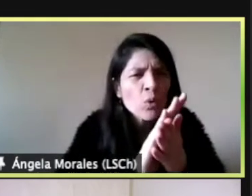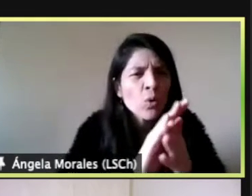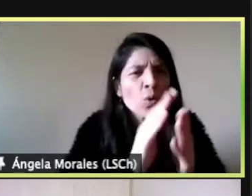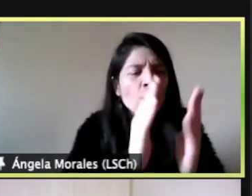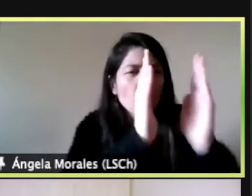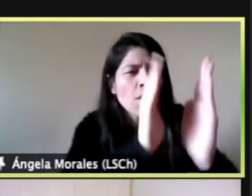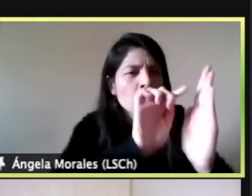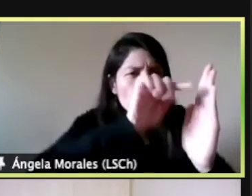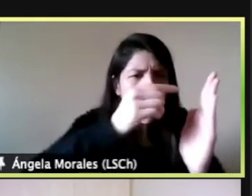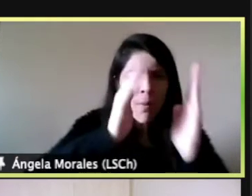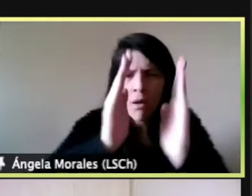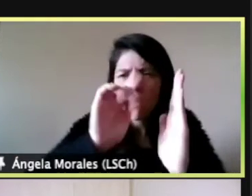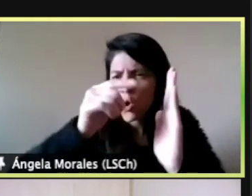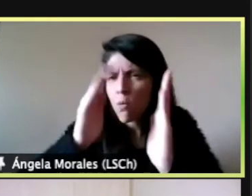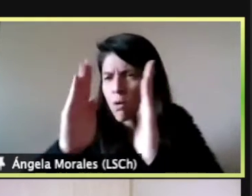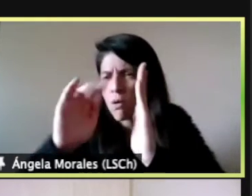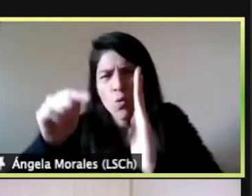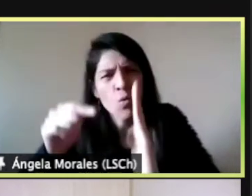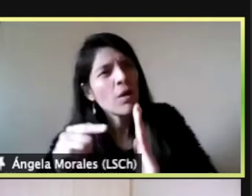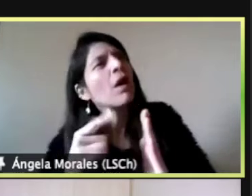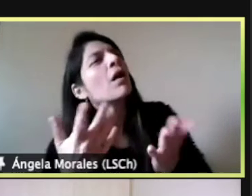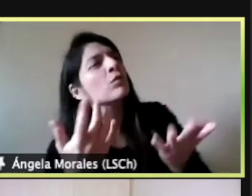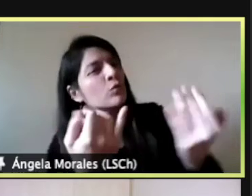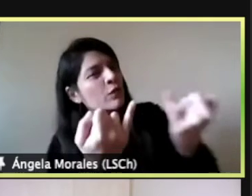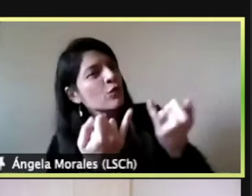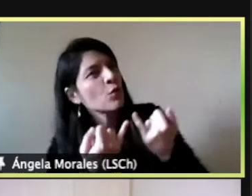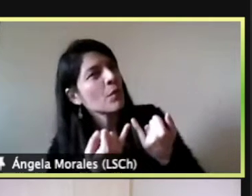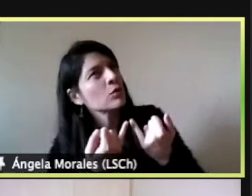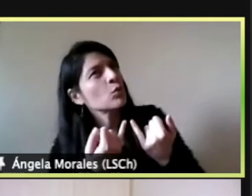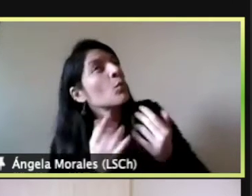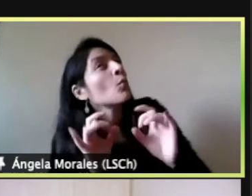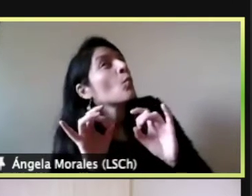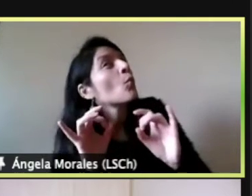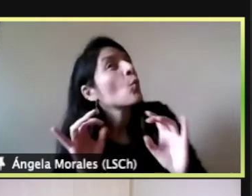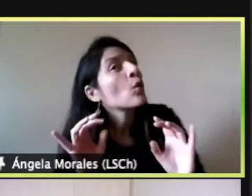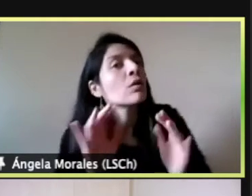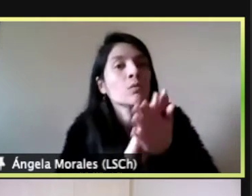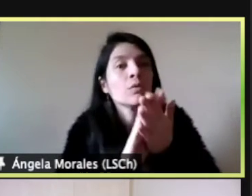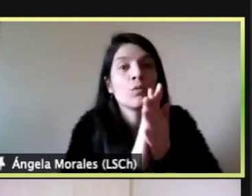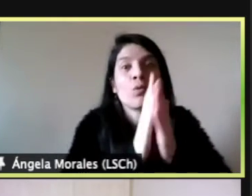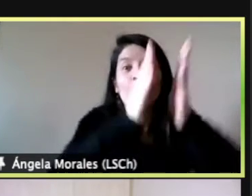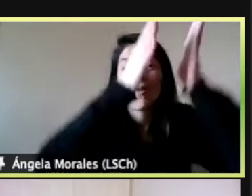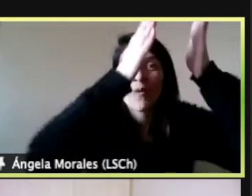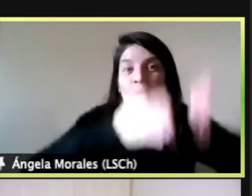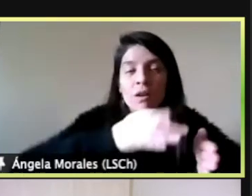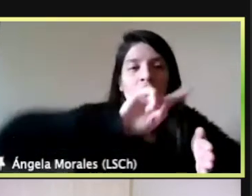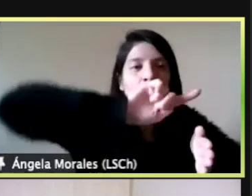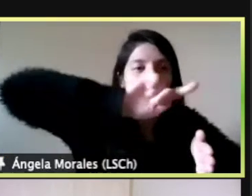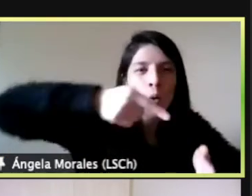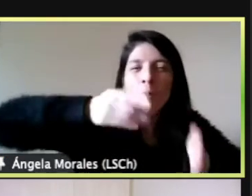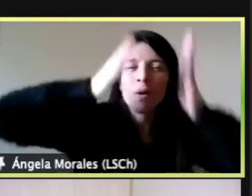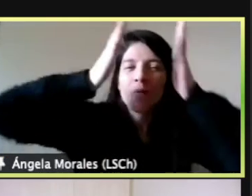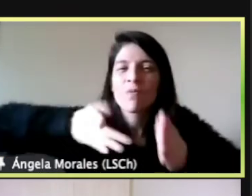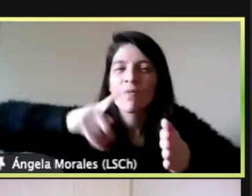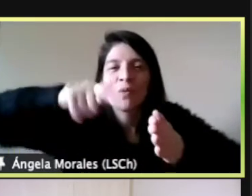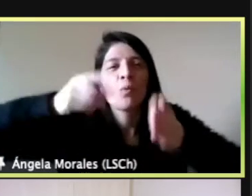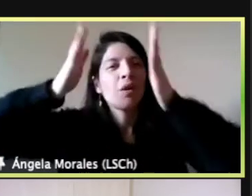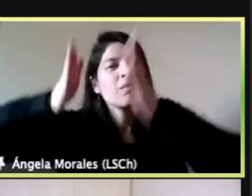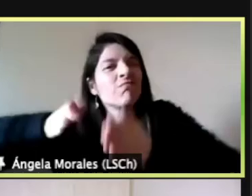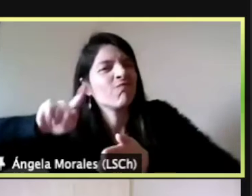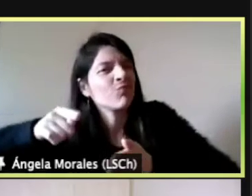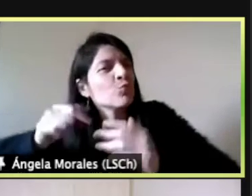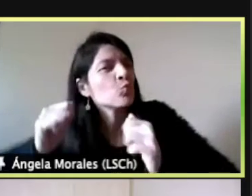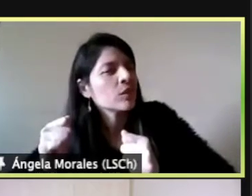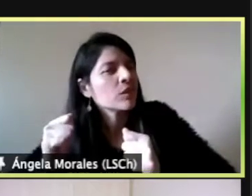Quizá todos los valores, cada una de las columnas, están separadas por comas. Entonces yo voy a ir acá a datos y en